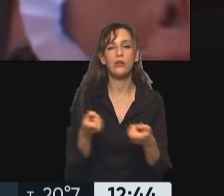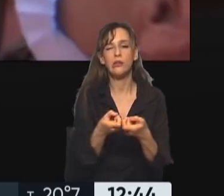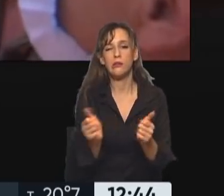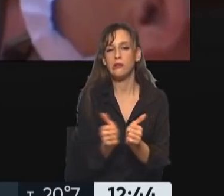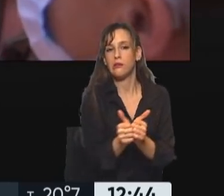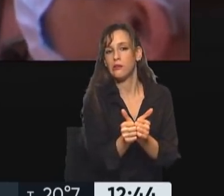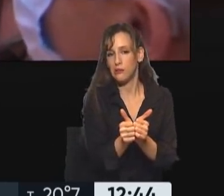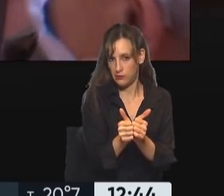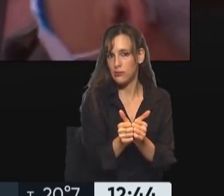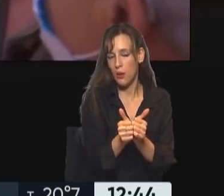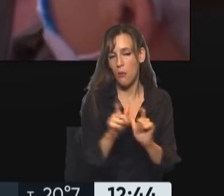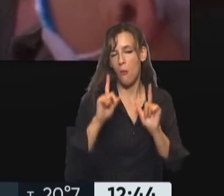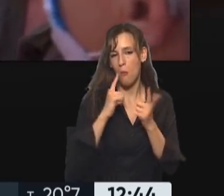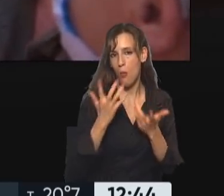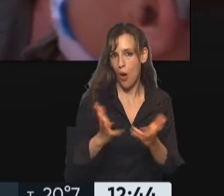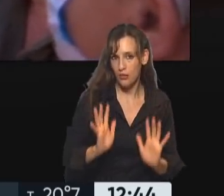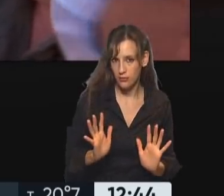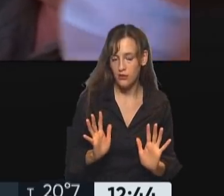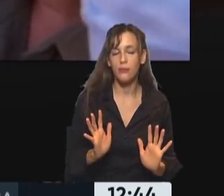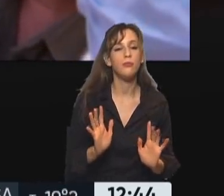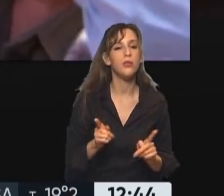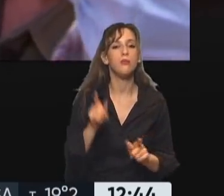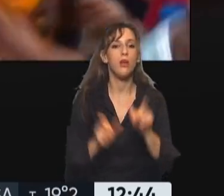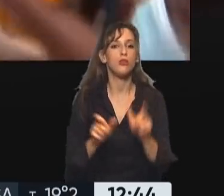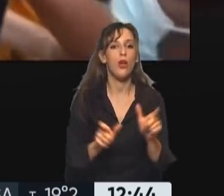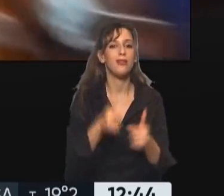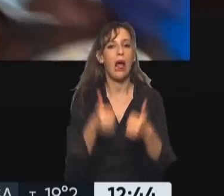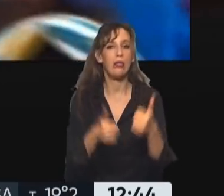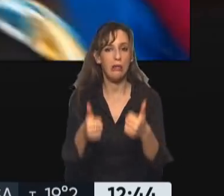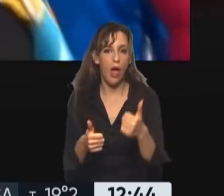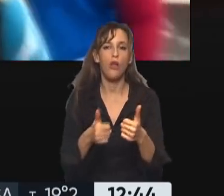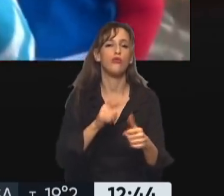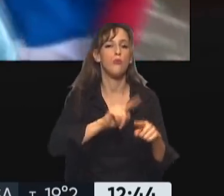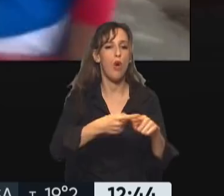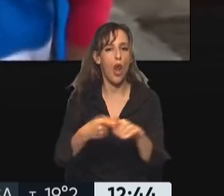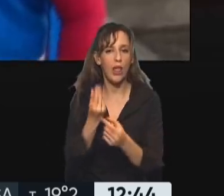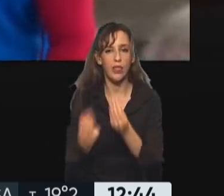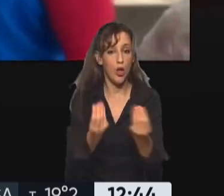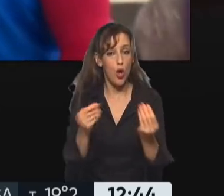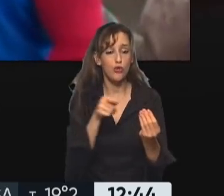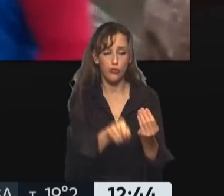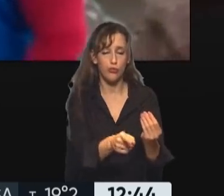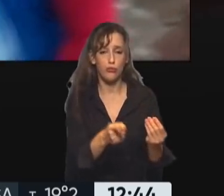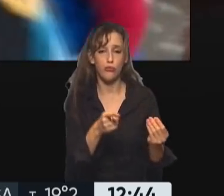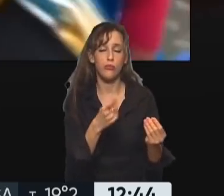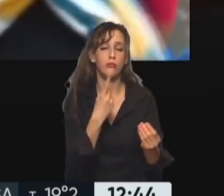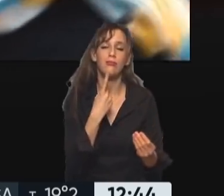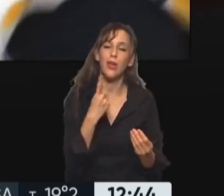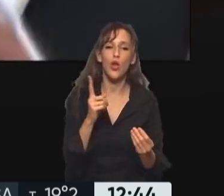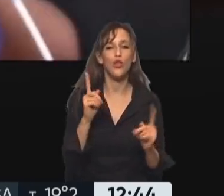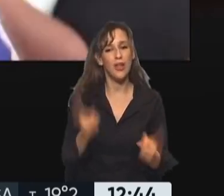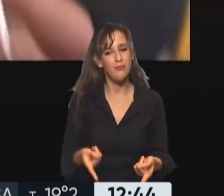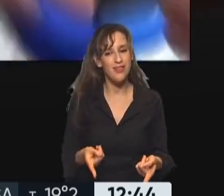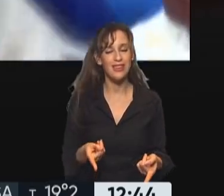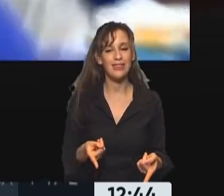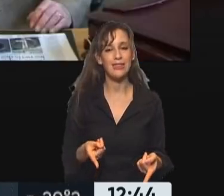expresado públicamente por los candidatos y los hombres políticos y mujeres políticas cercanos a Sarkozy, pero también se rompió en votos